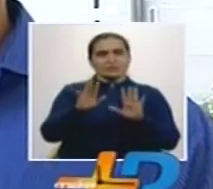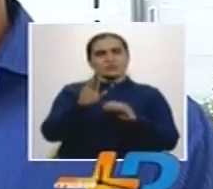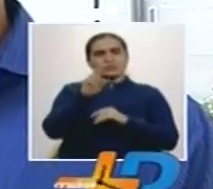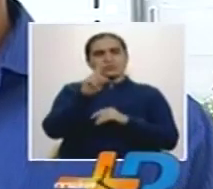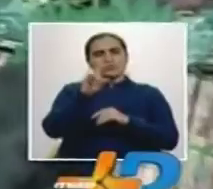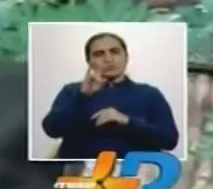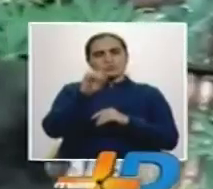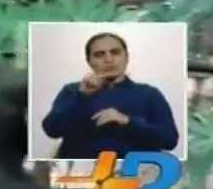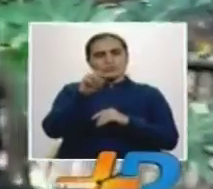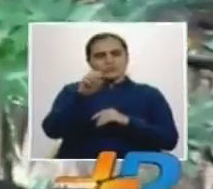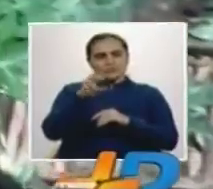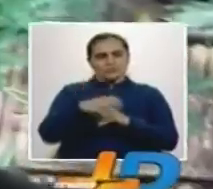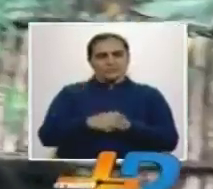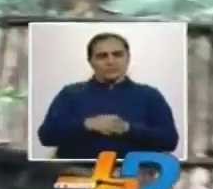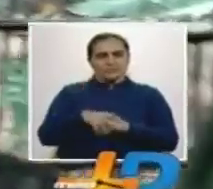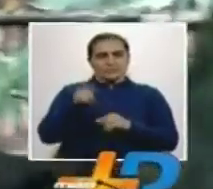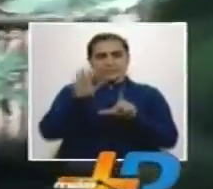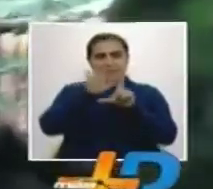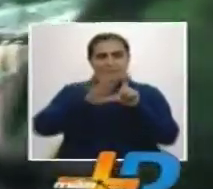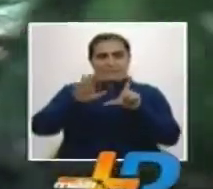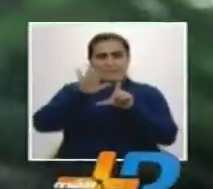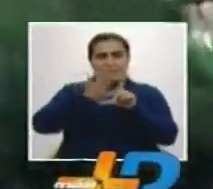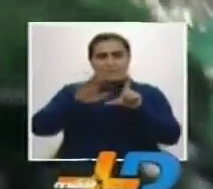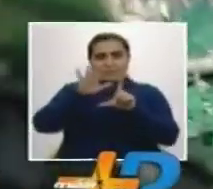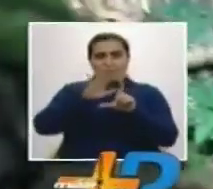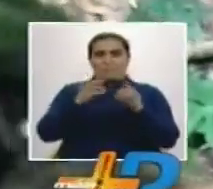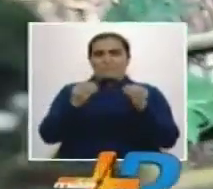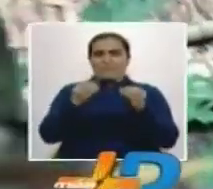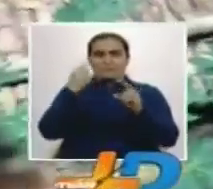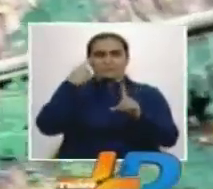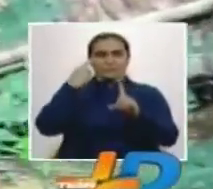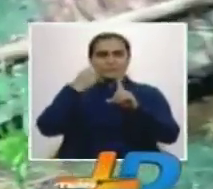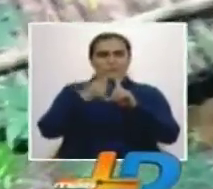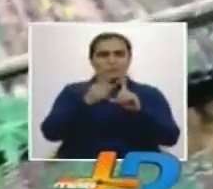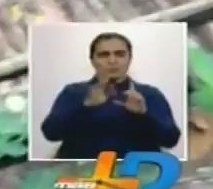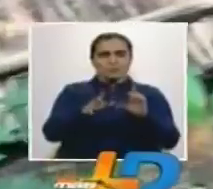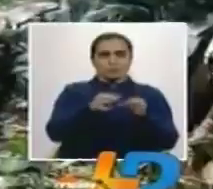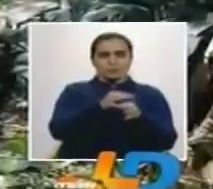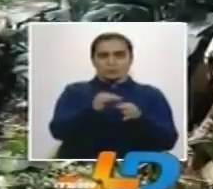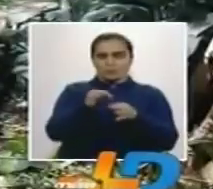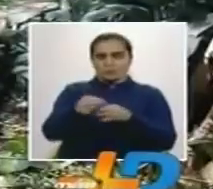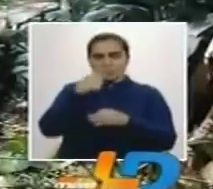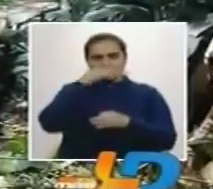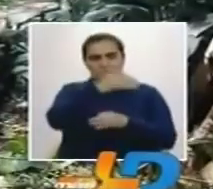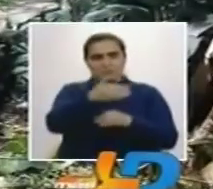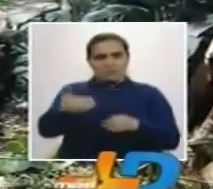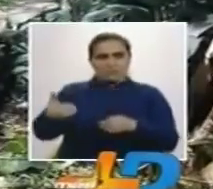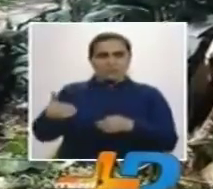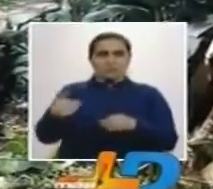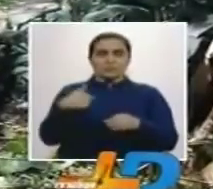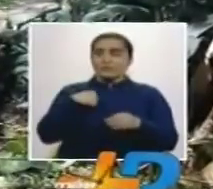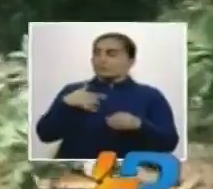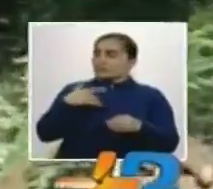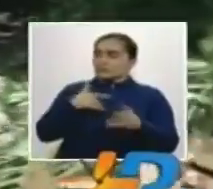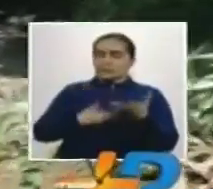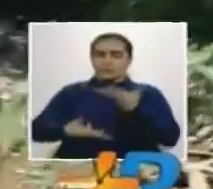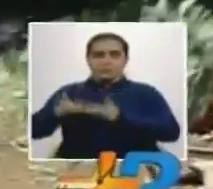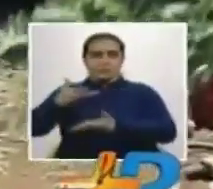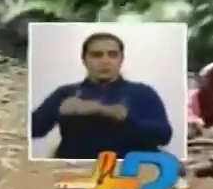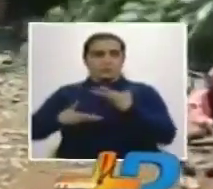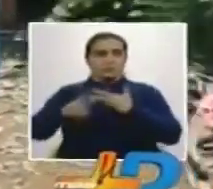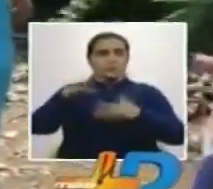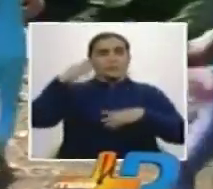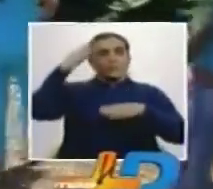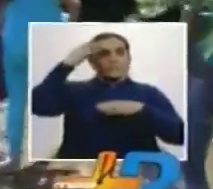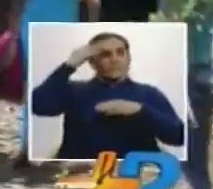sus fantasías. El cortometraje fue realizado con el objetivo de promover en la población infantil espacios de convivencia, formación en valores